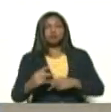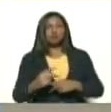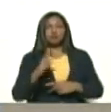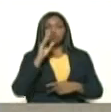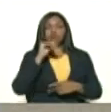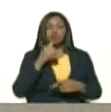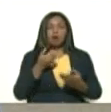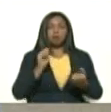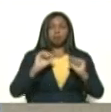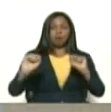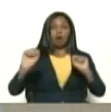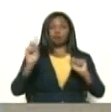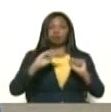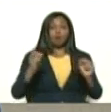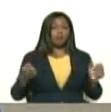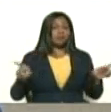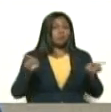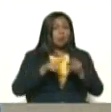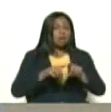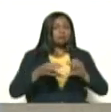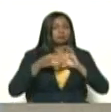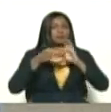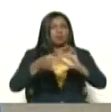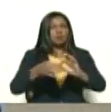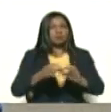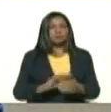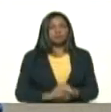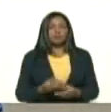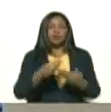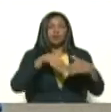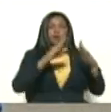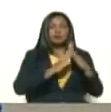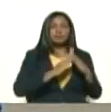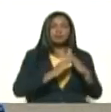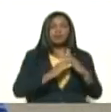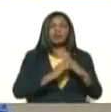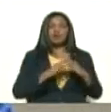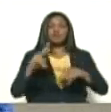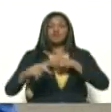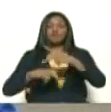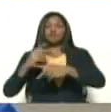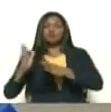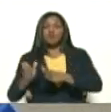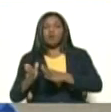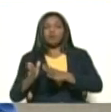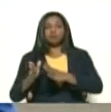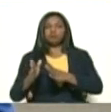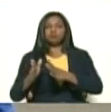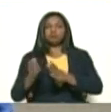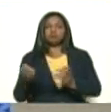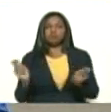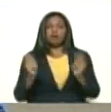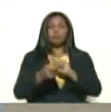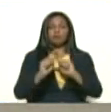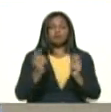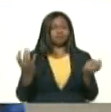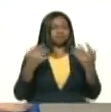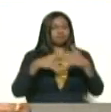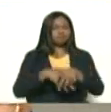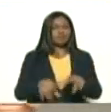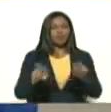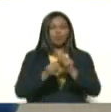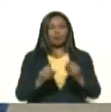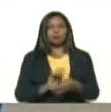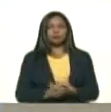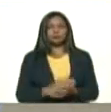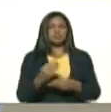hay contradicción. Es la consigna. Entre cuarentena y producción no hay contradicción. Lo que